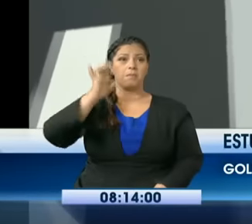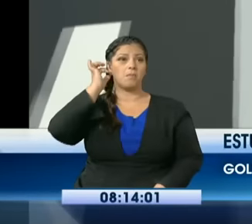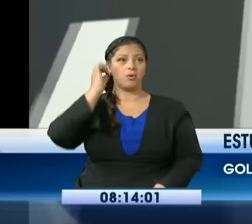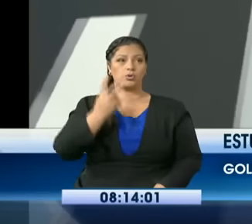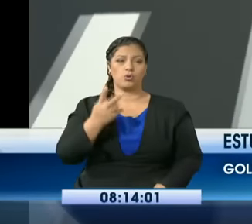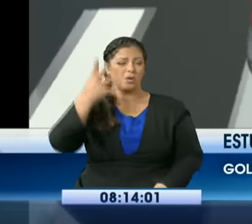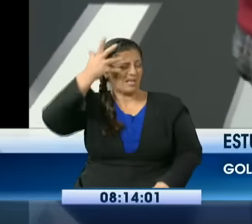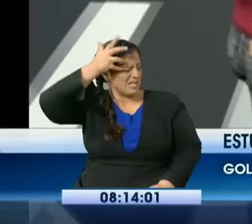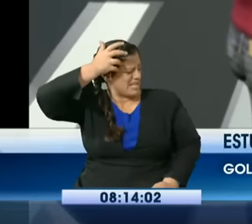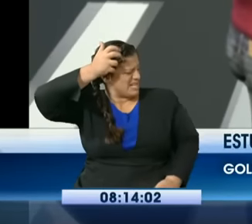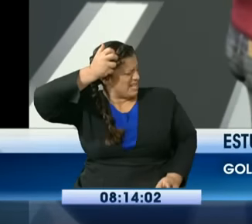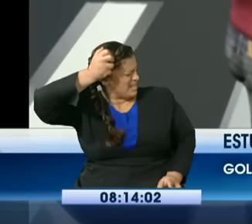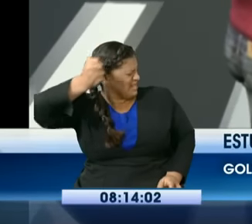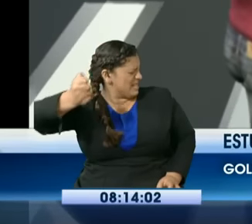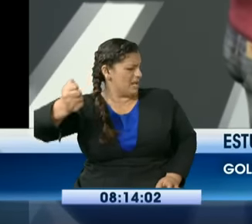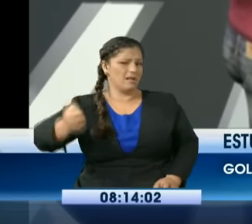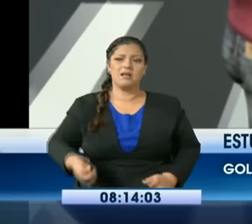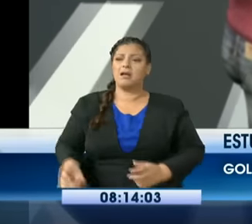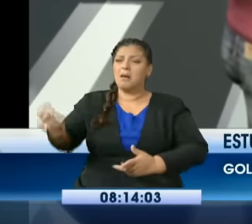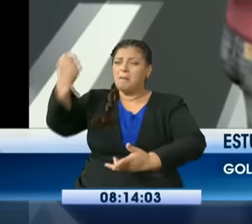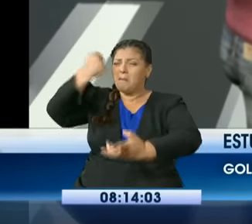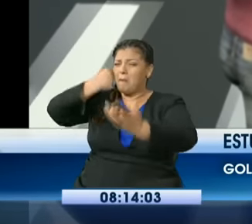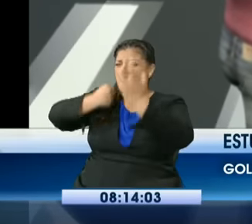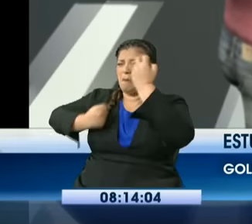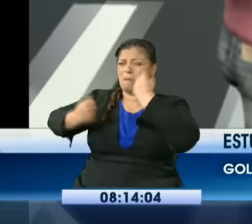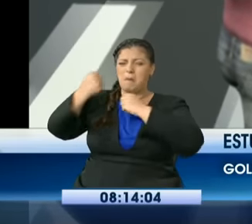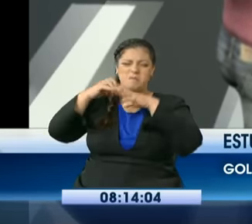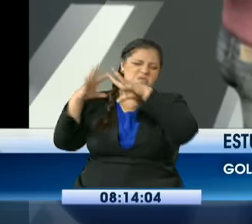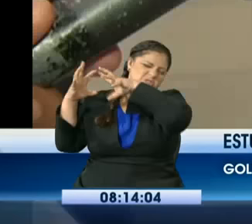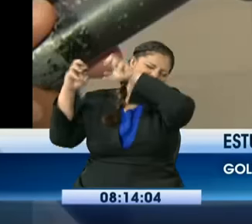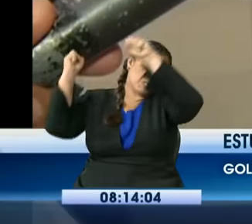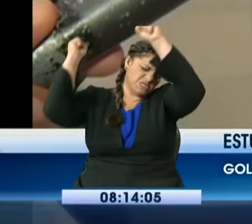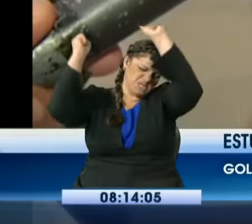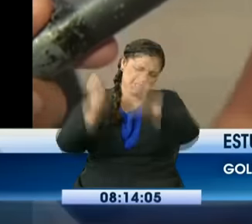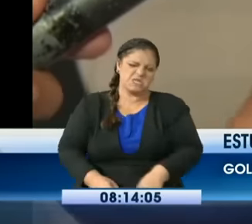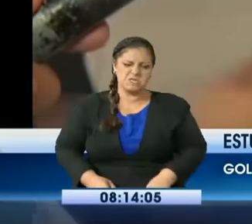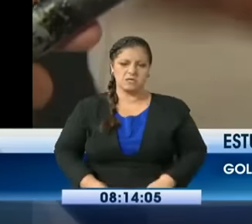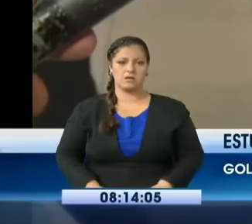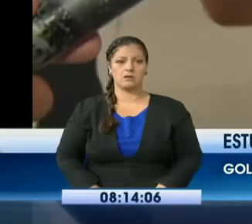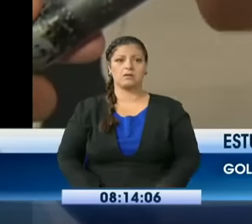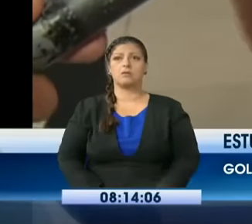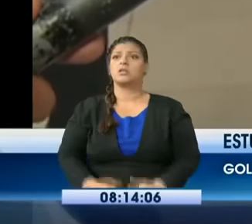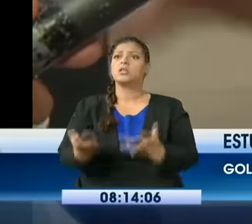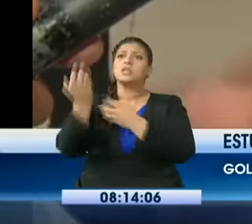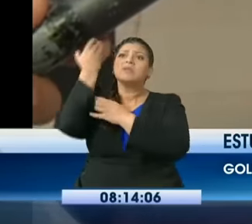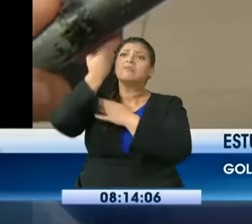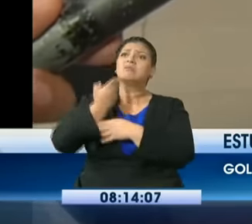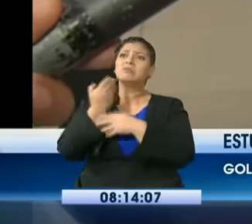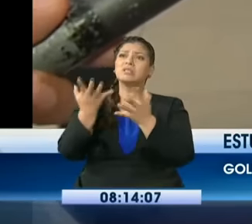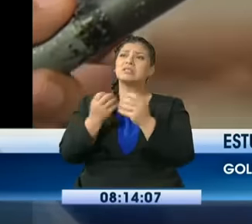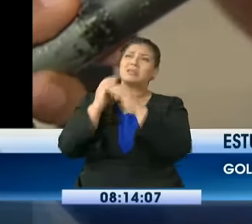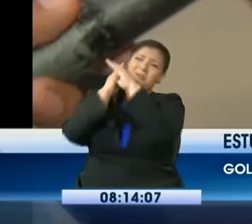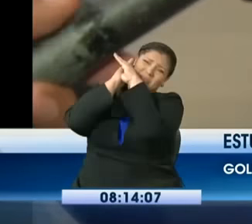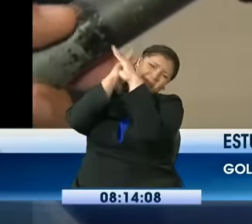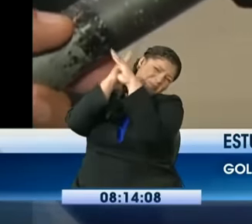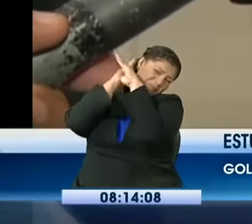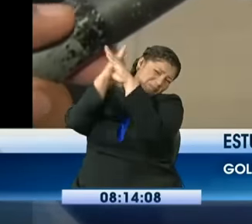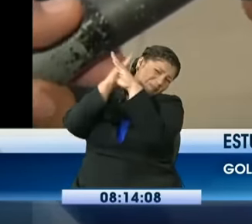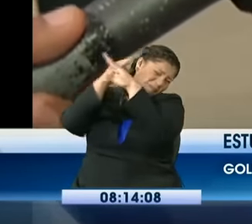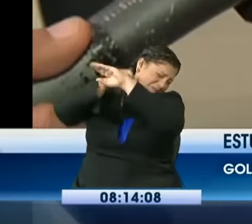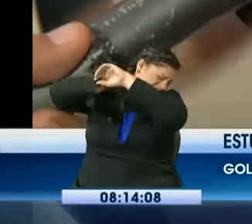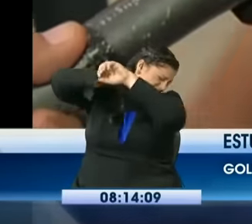de las greñas, todo. Y todo me revolcó. Ya, y me quería rayar la cara, pero yo no me dejé. Aquí por